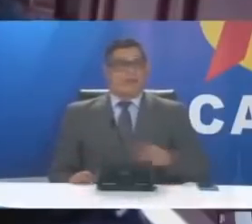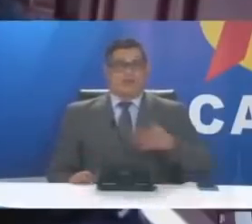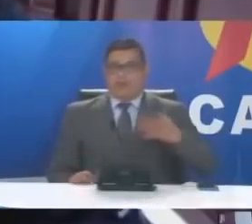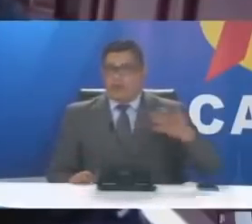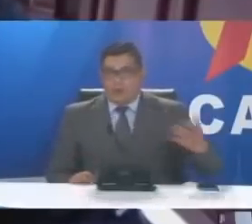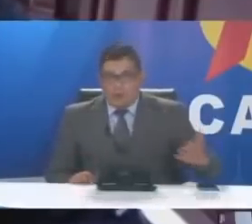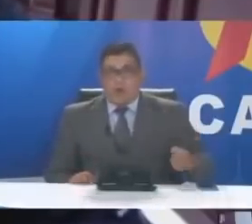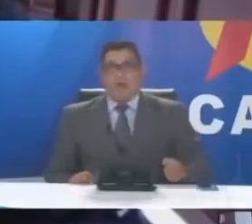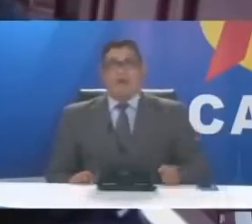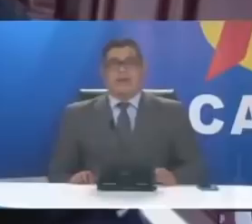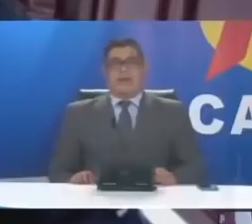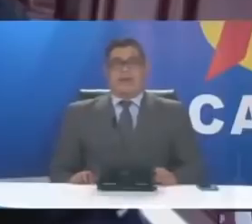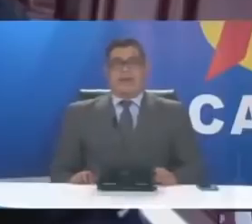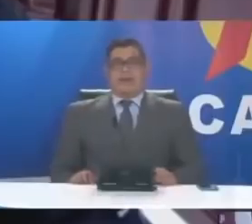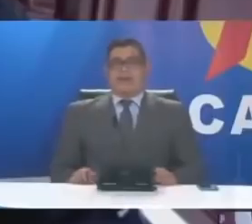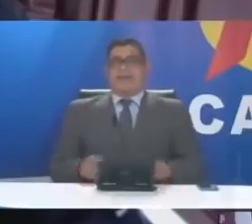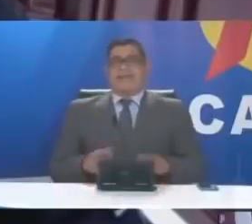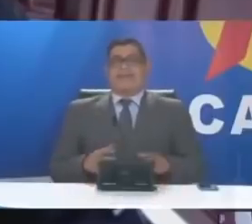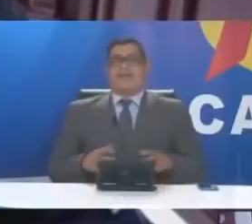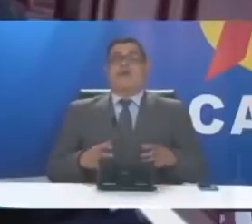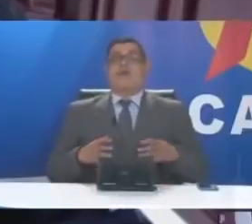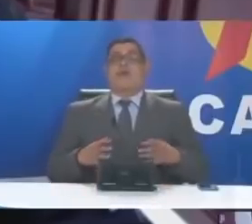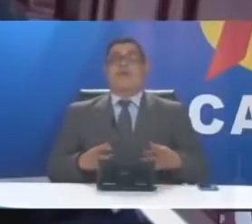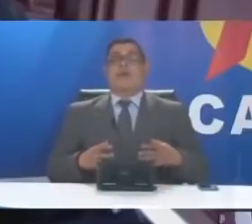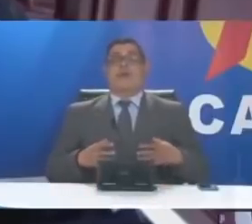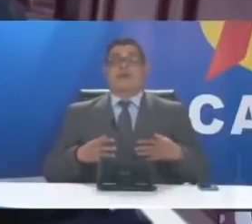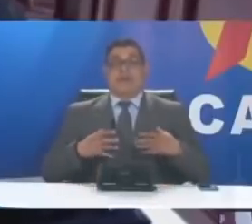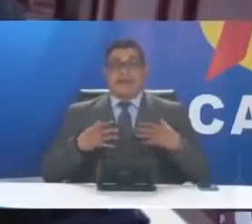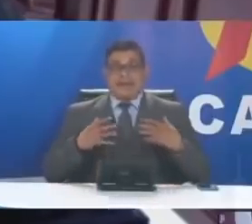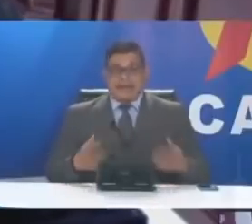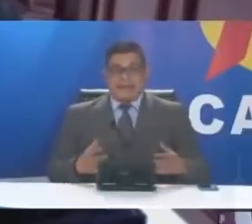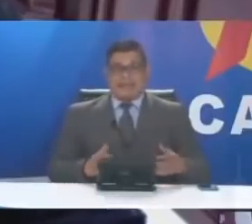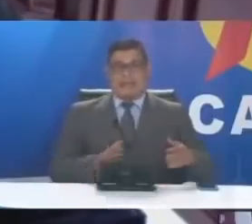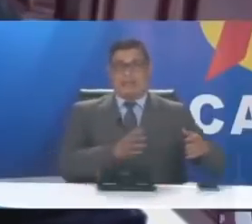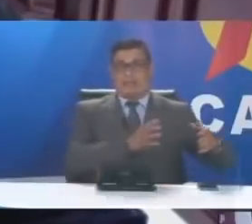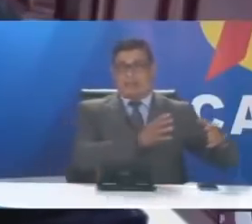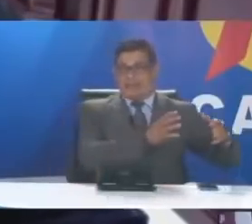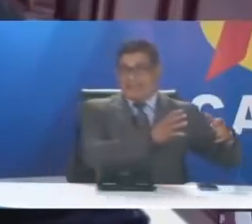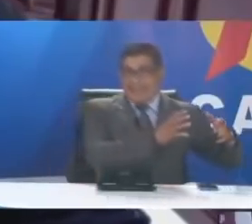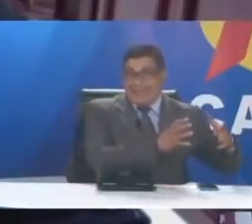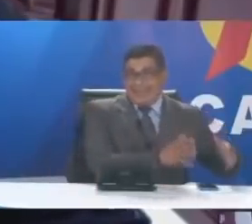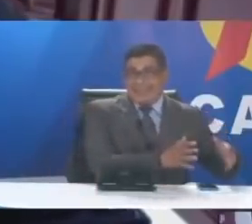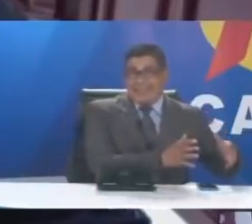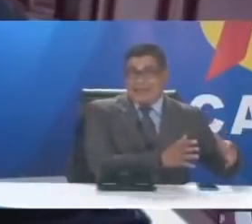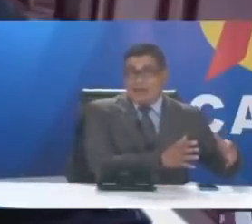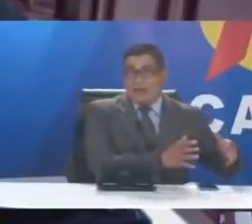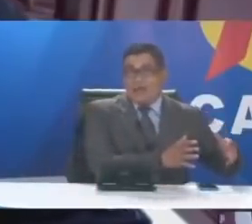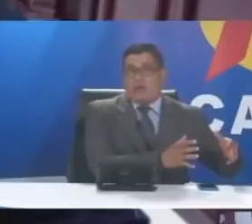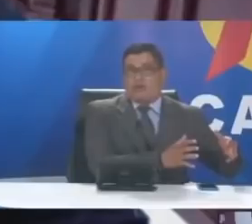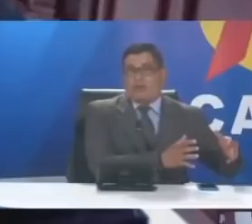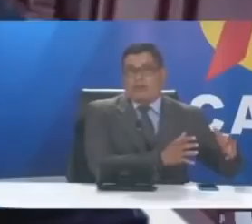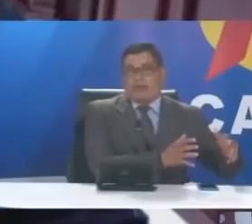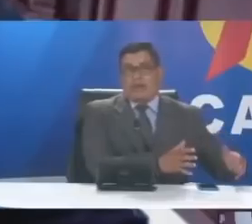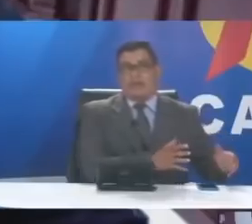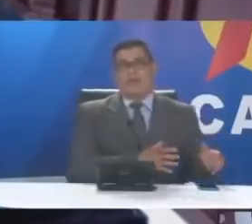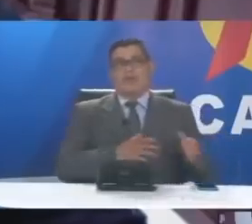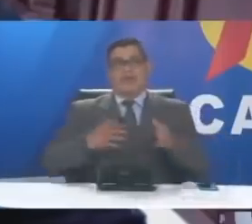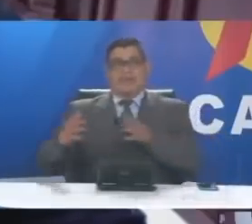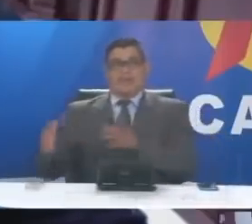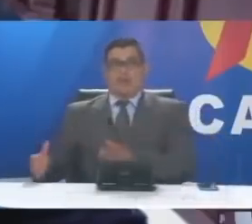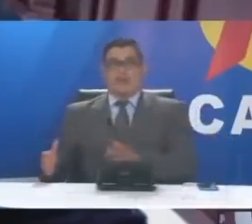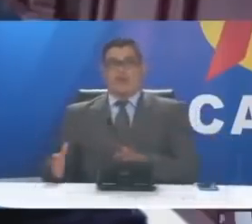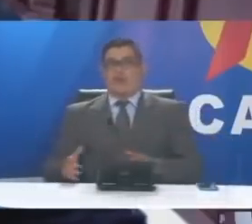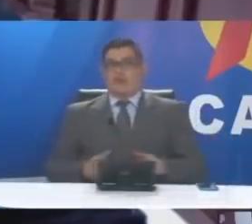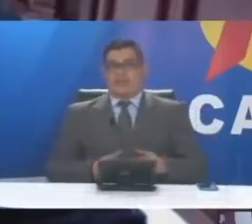el consejo de hoy quisiera saber cómo lo puede encontrar en redes tanto de la iglesia eterna público autista mientras él